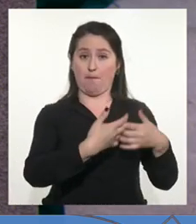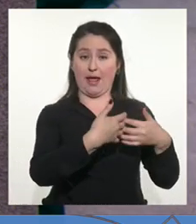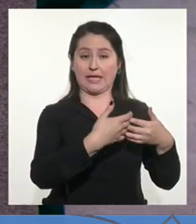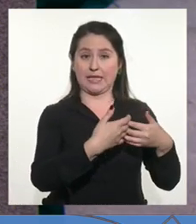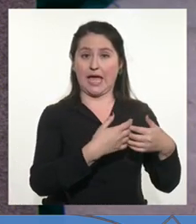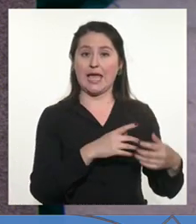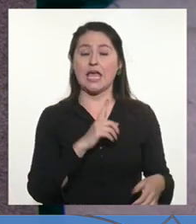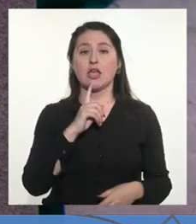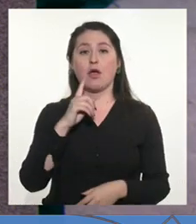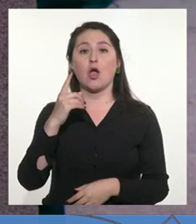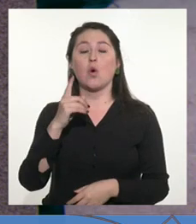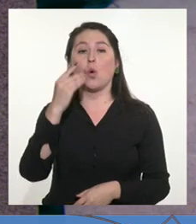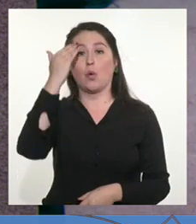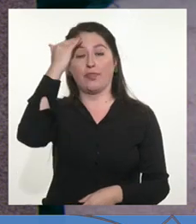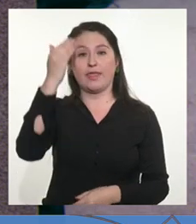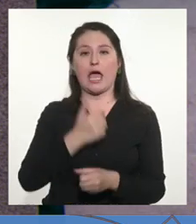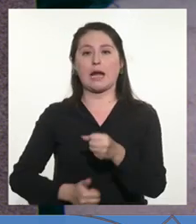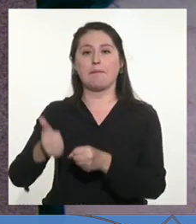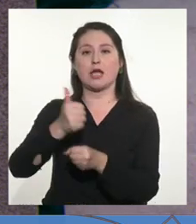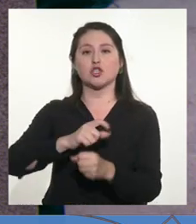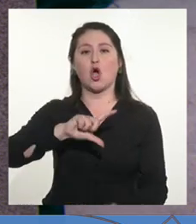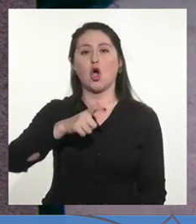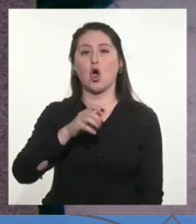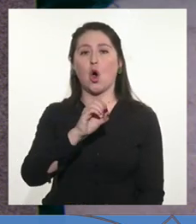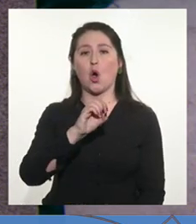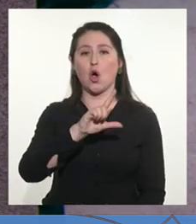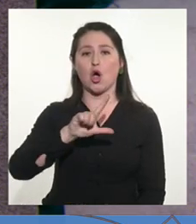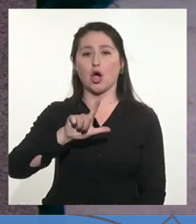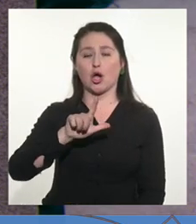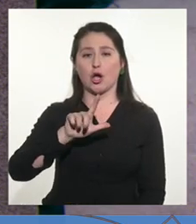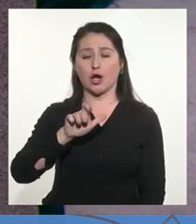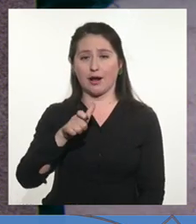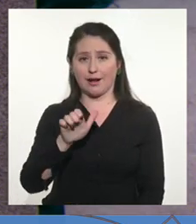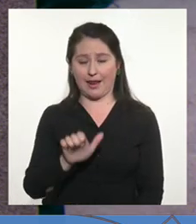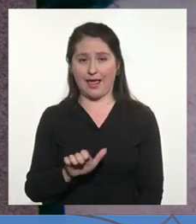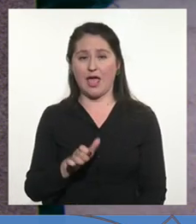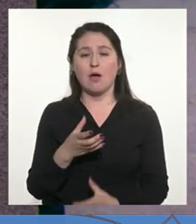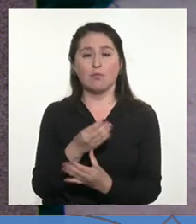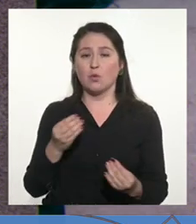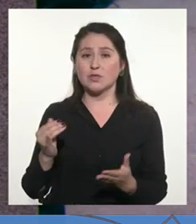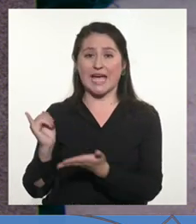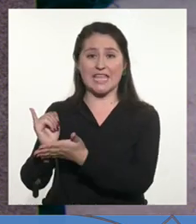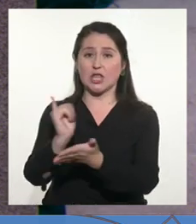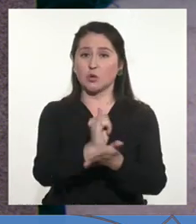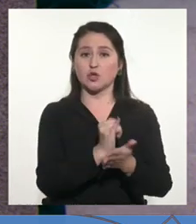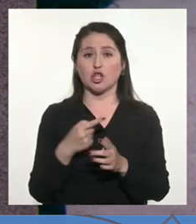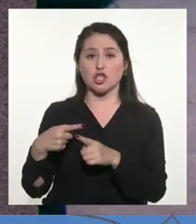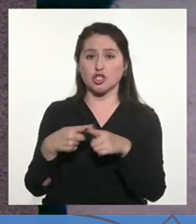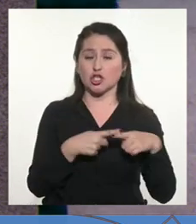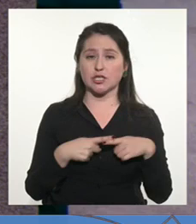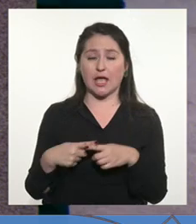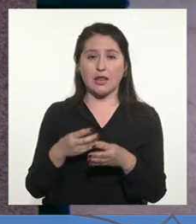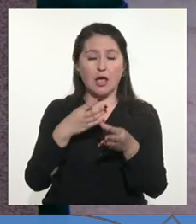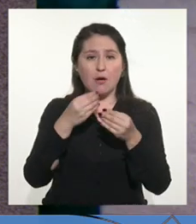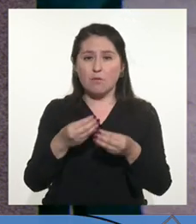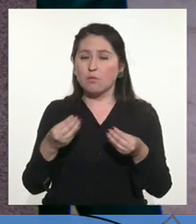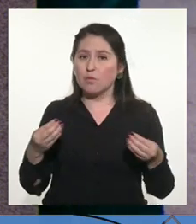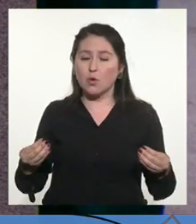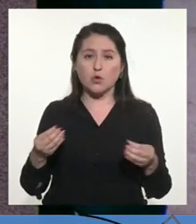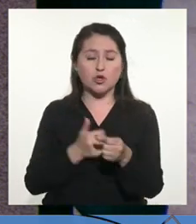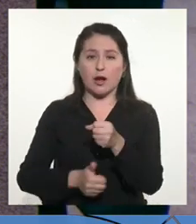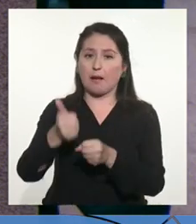va a reemplazar algún día google ya google está reemplazando a muchas instituciones sociales ya son mega estados que existen en el planeta